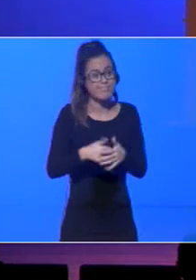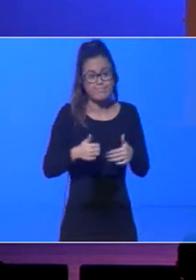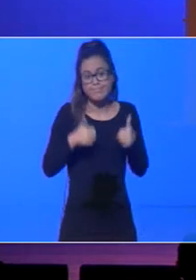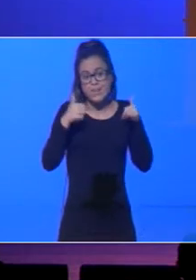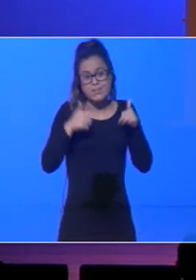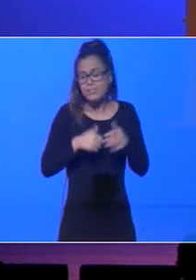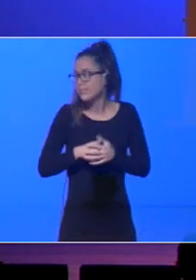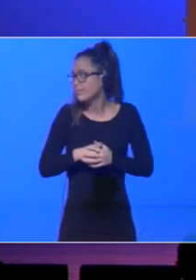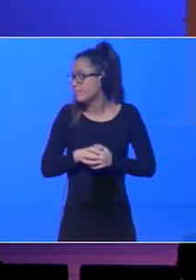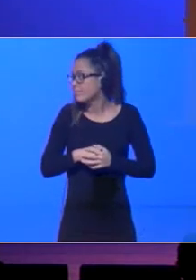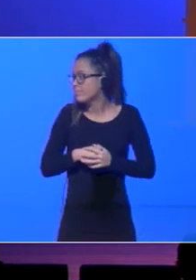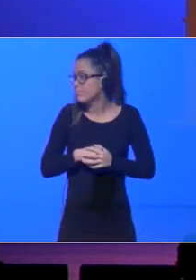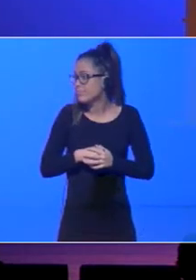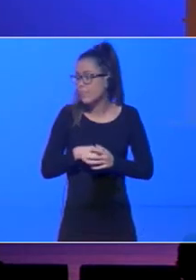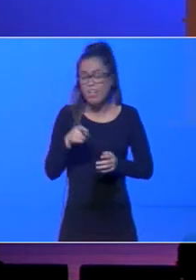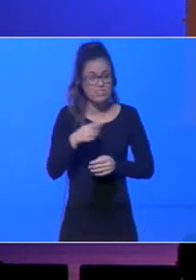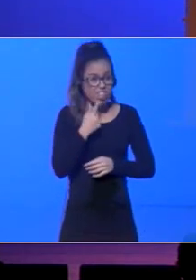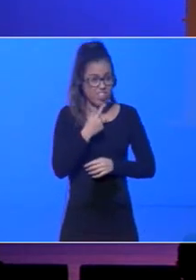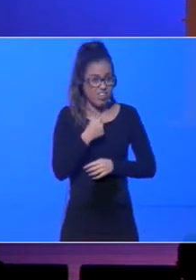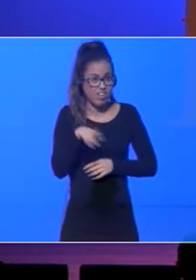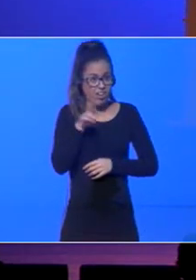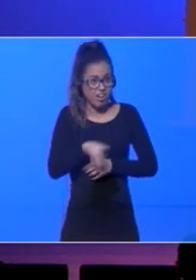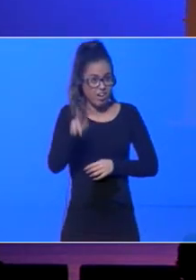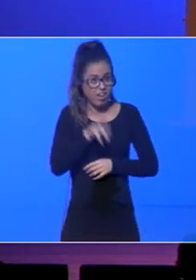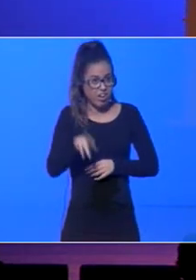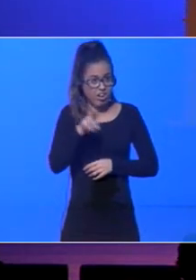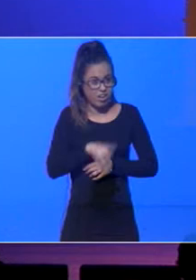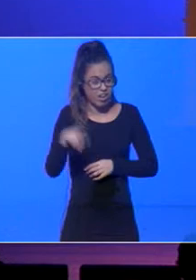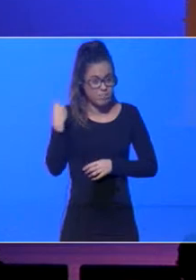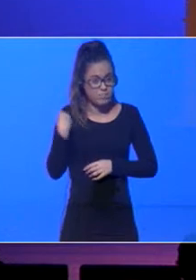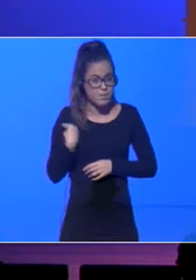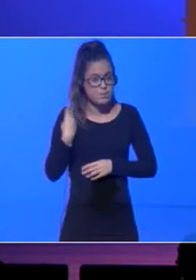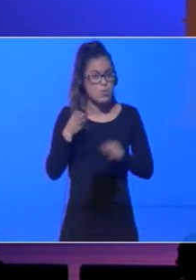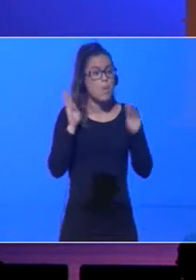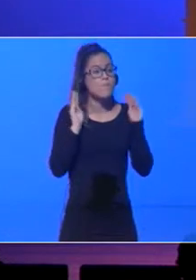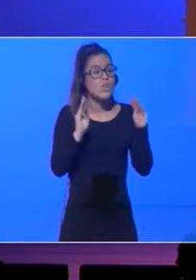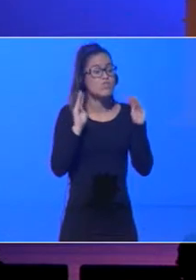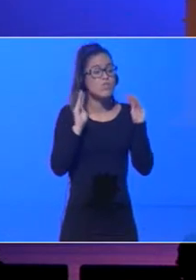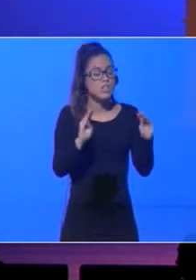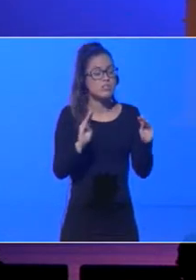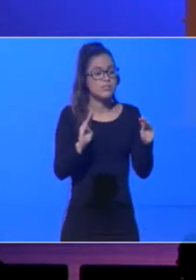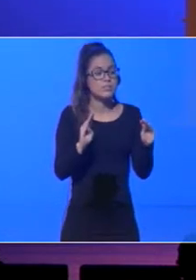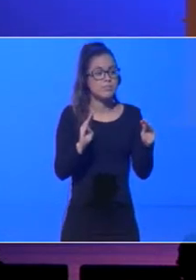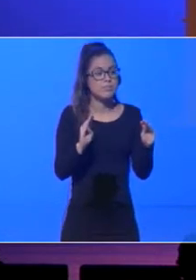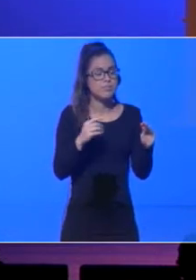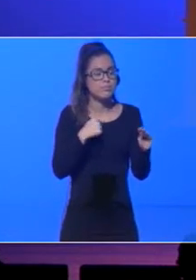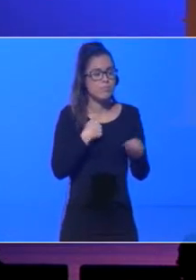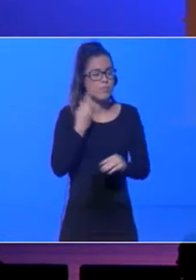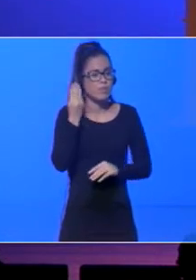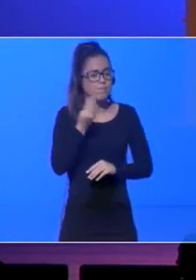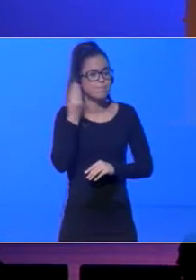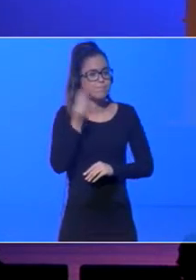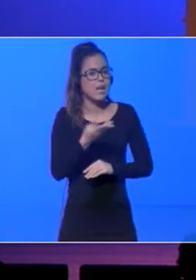Hau, esan da behiak, denetarik esan da dagoia. Formazioan, benetan, nik uste dut hori